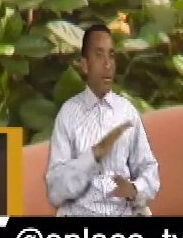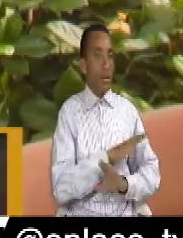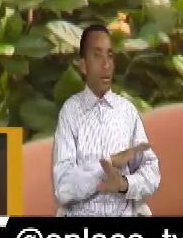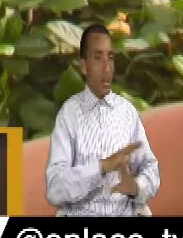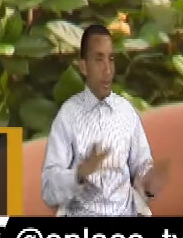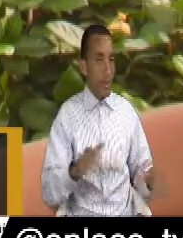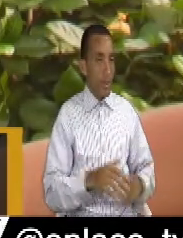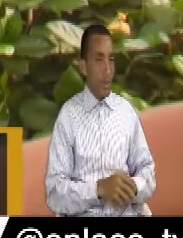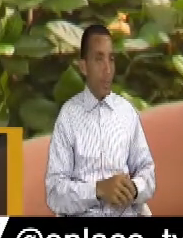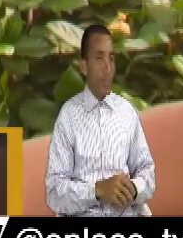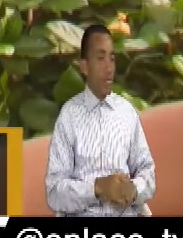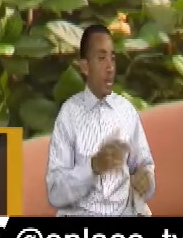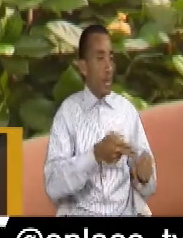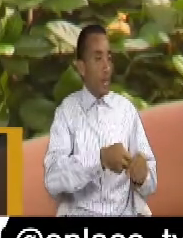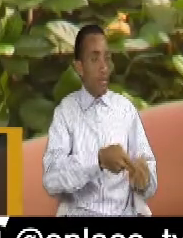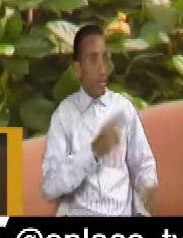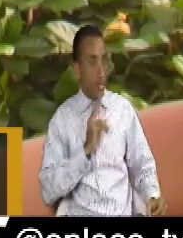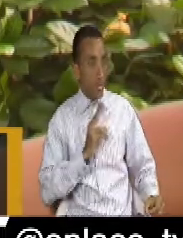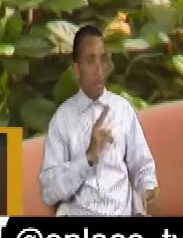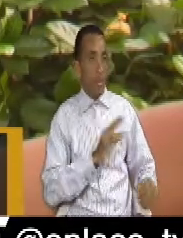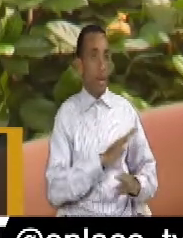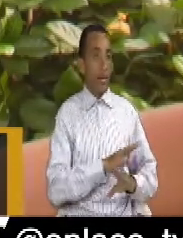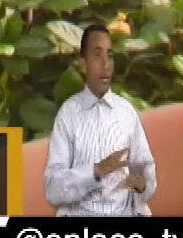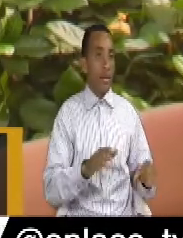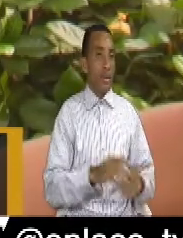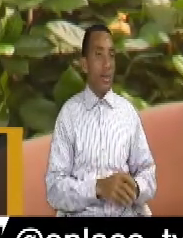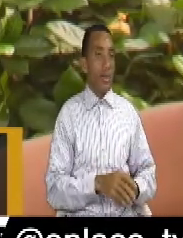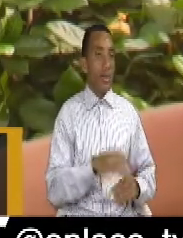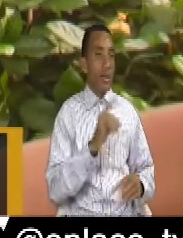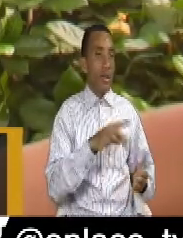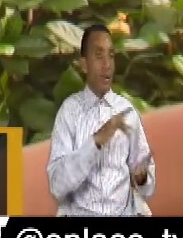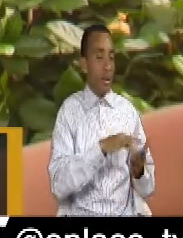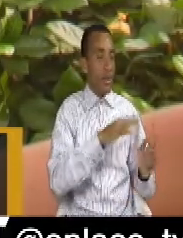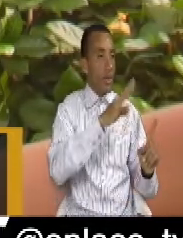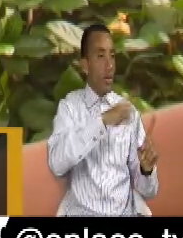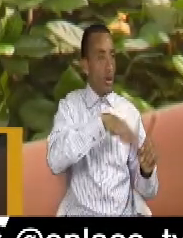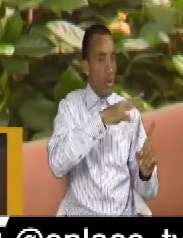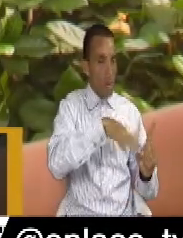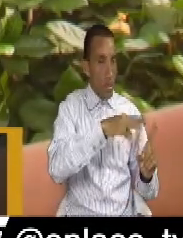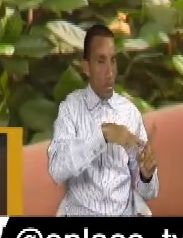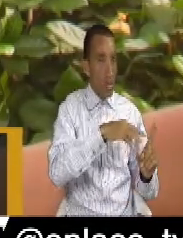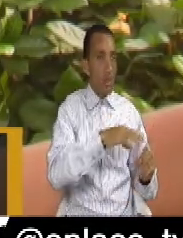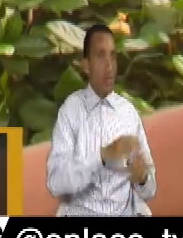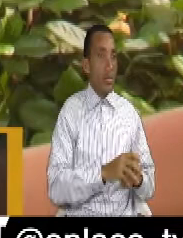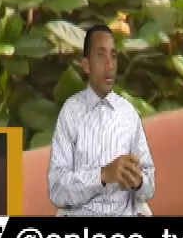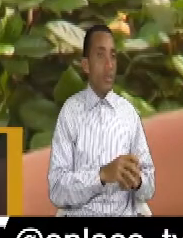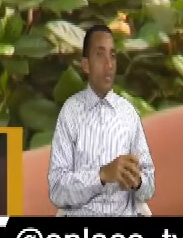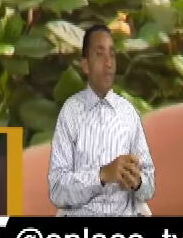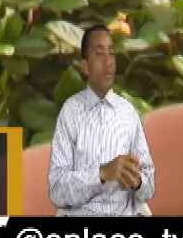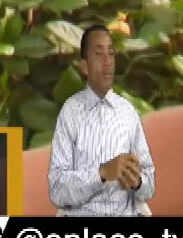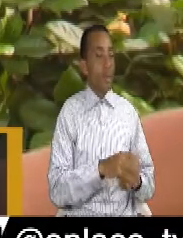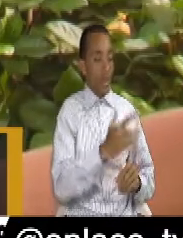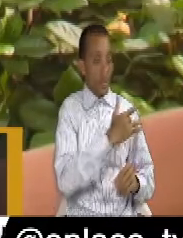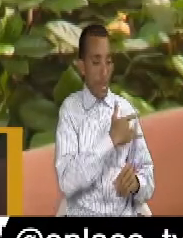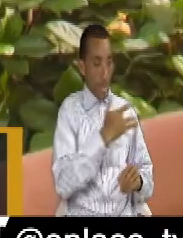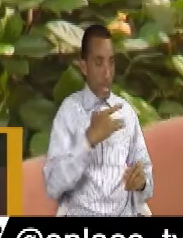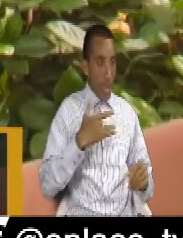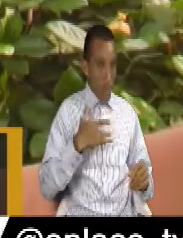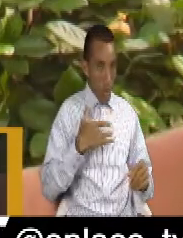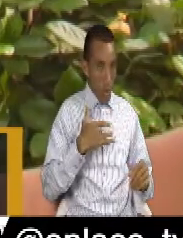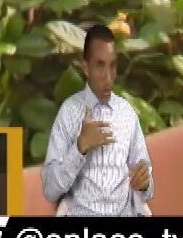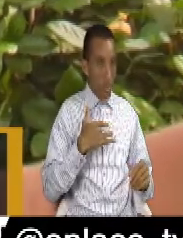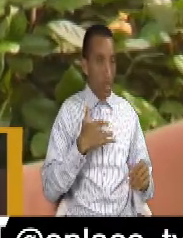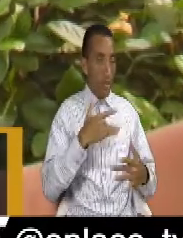han desincluido allá de la empresa, y que ahí me deben 4 meses de seguridad social, de